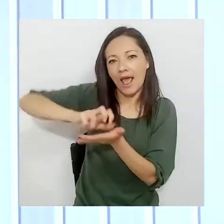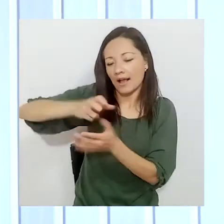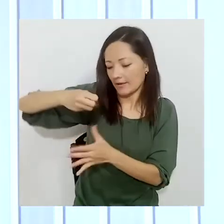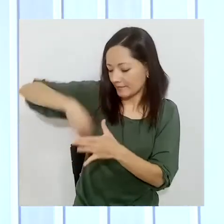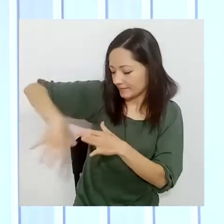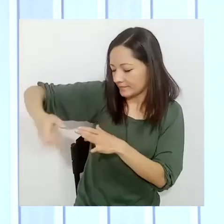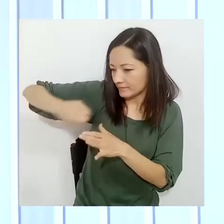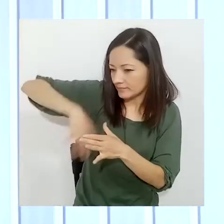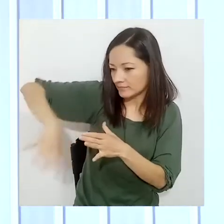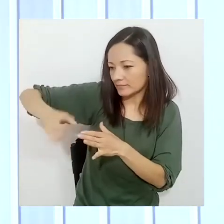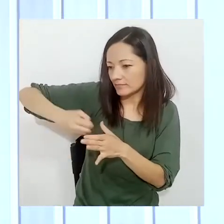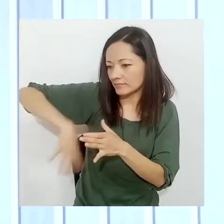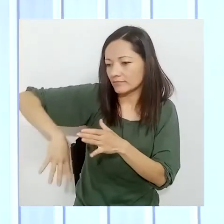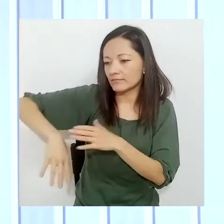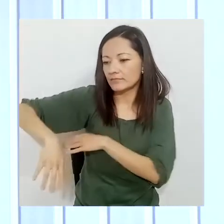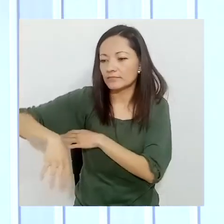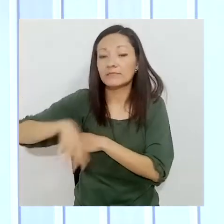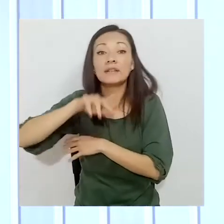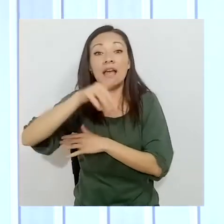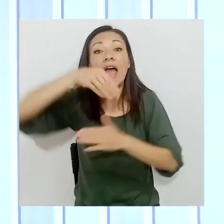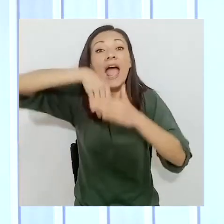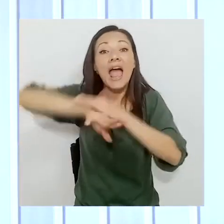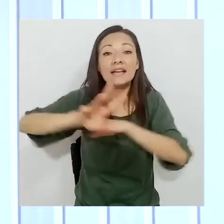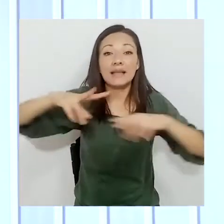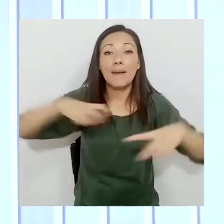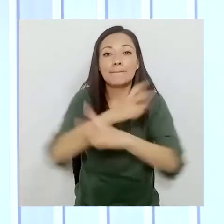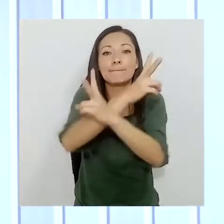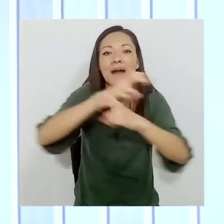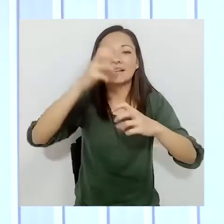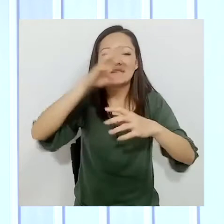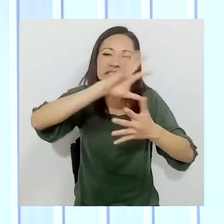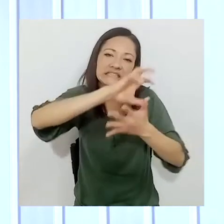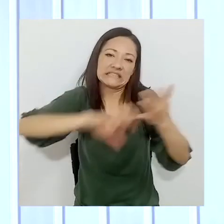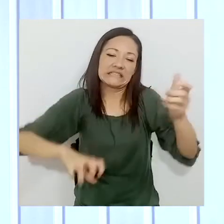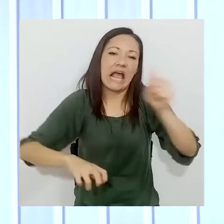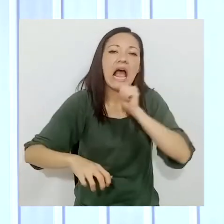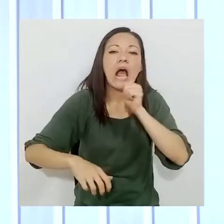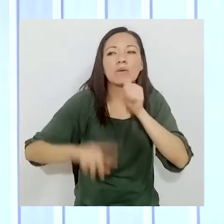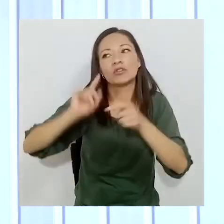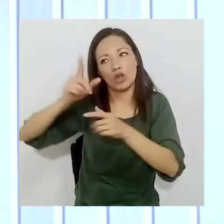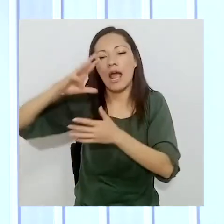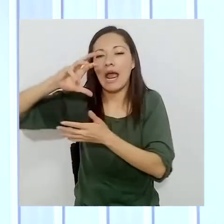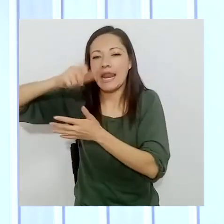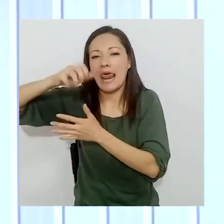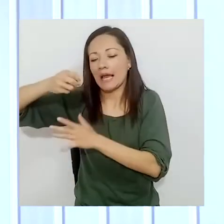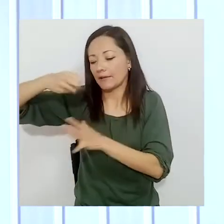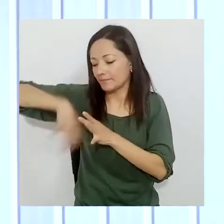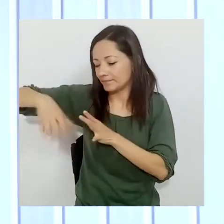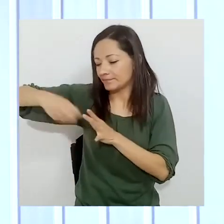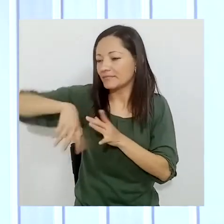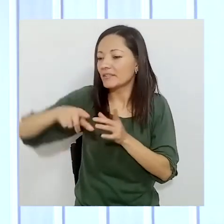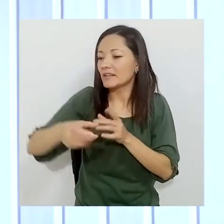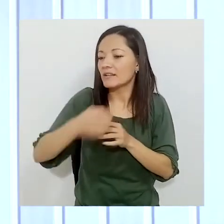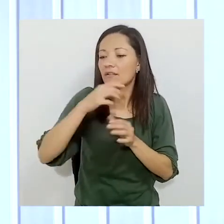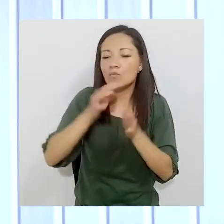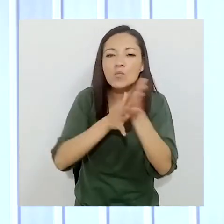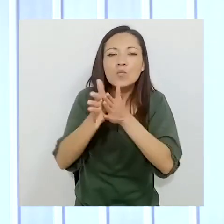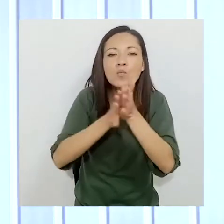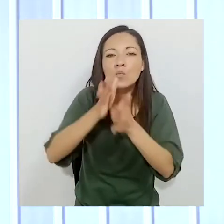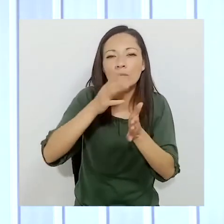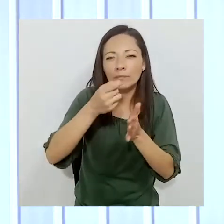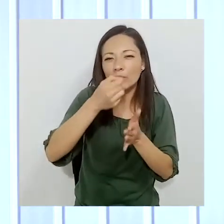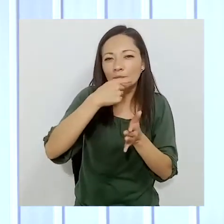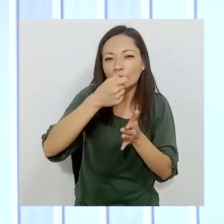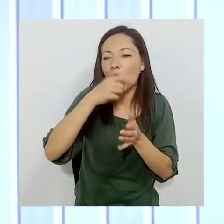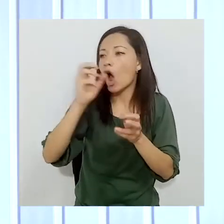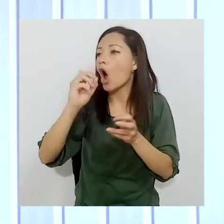de plástico cuando entramos en el parque natural. Entonces llevamos unas naranjas, pero también necesitamos un poquito de energía. Entonces llevemos unas chocolatinas o unas